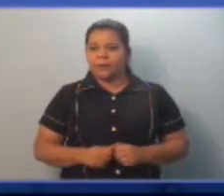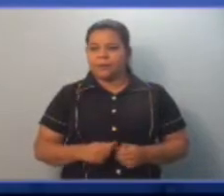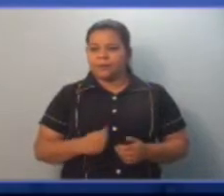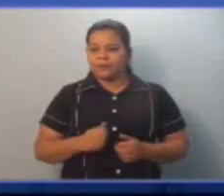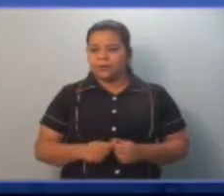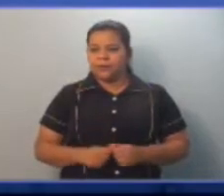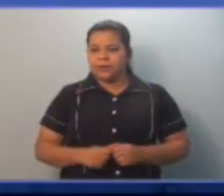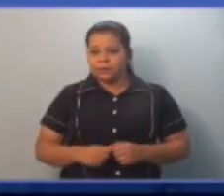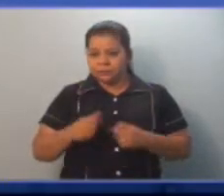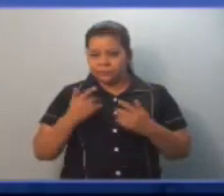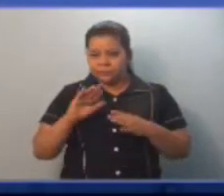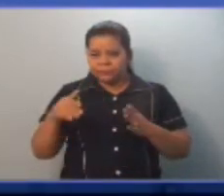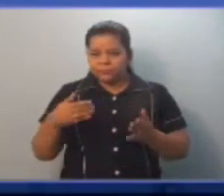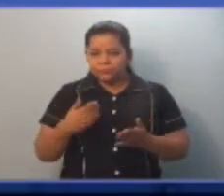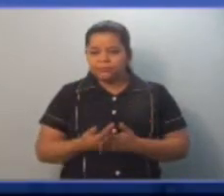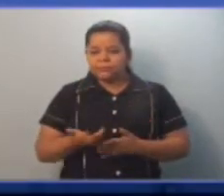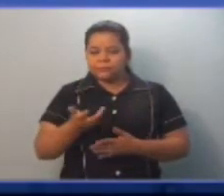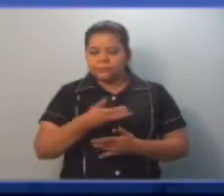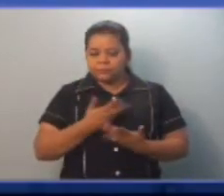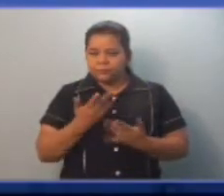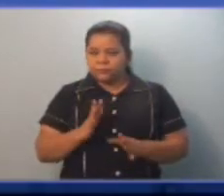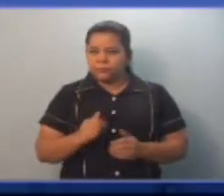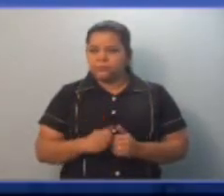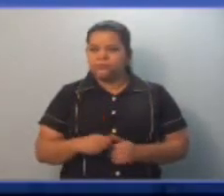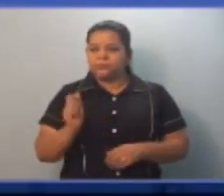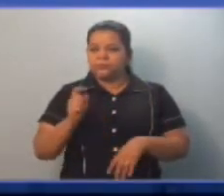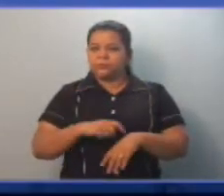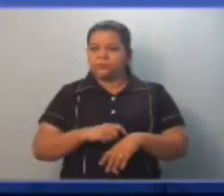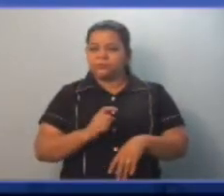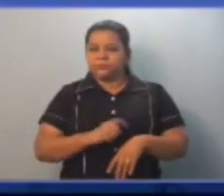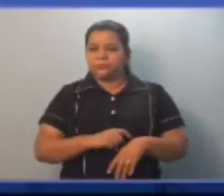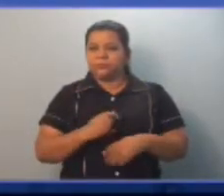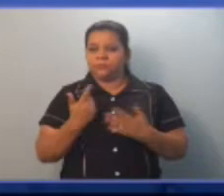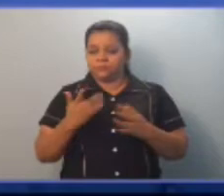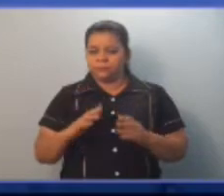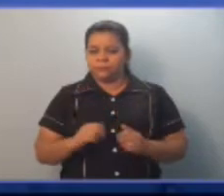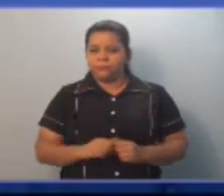La cuestión de la rendición de cuentas,